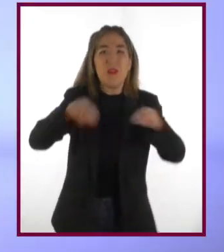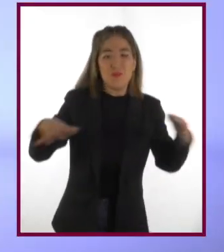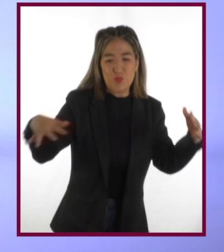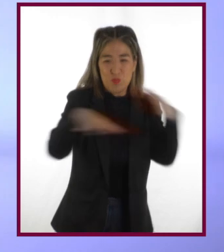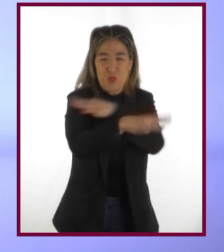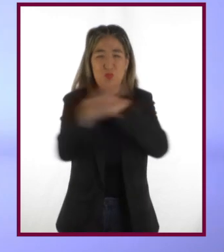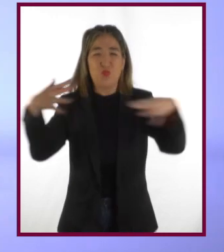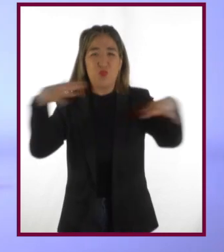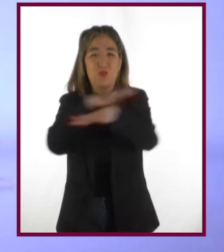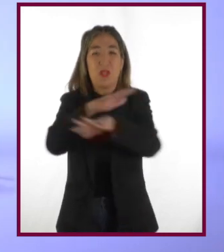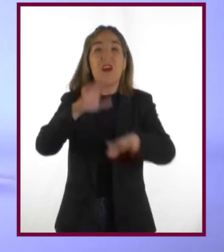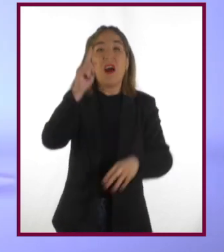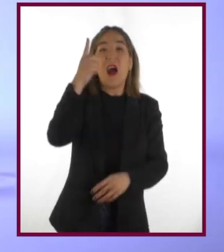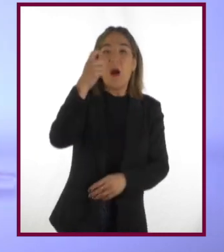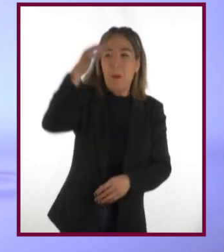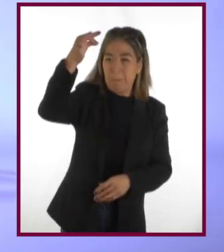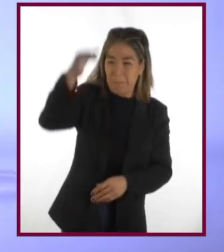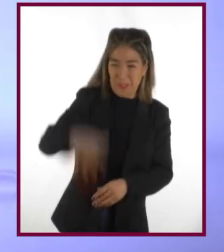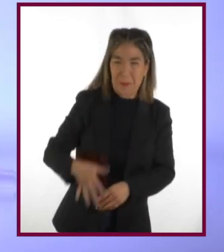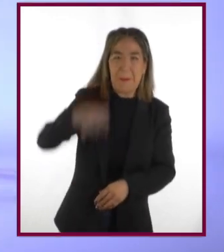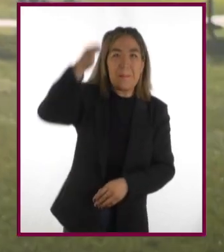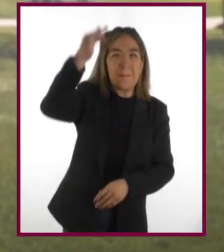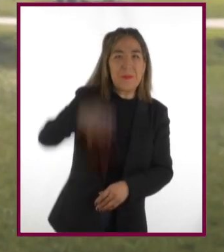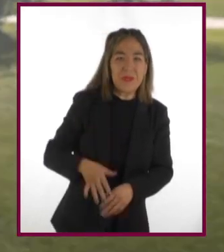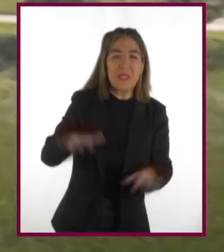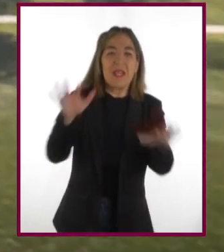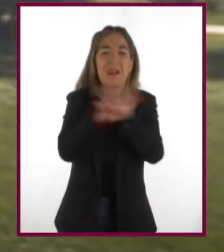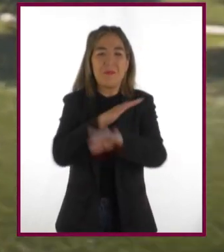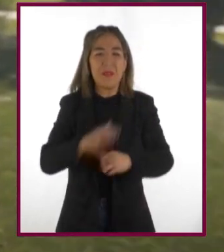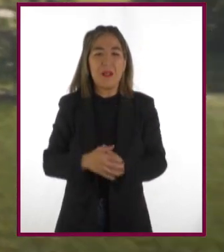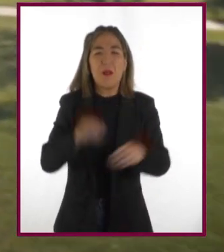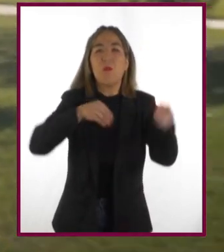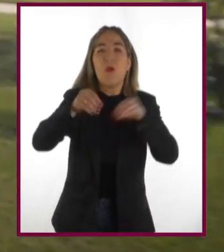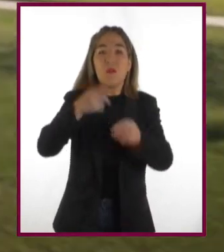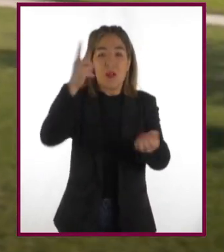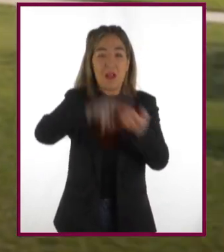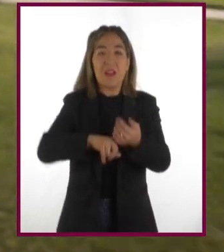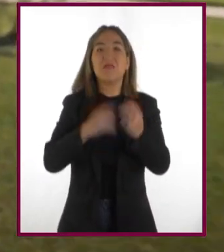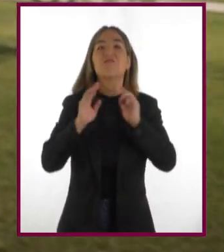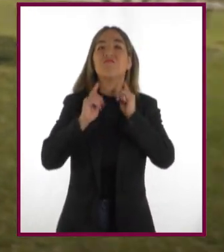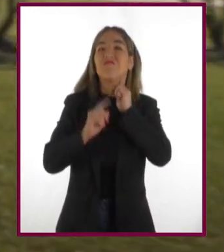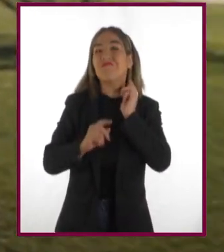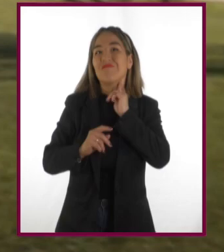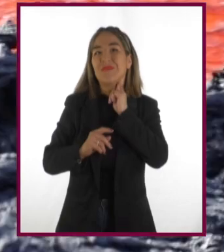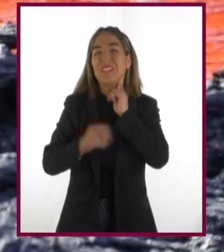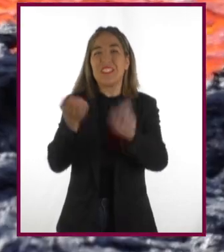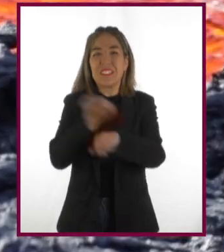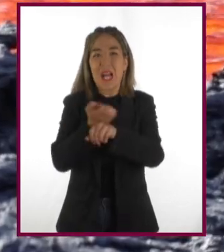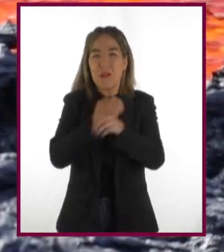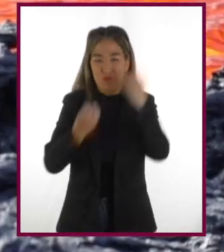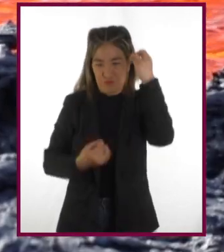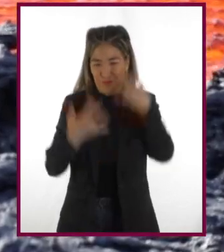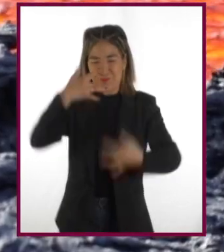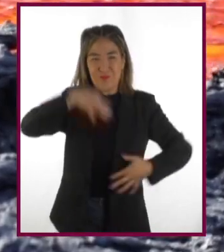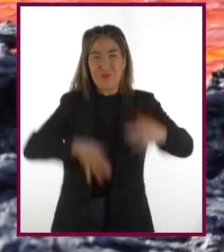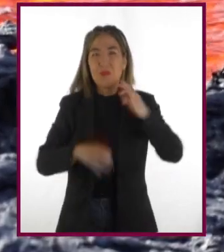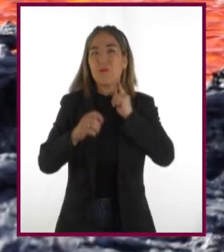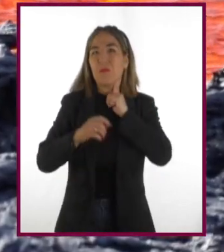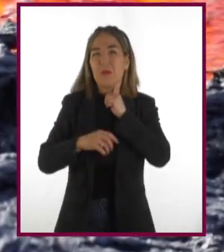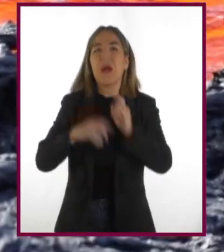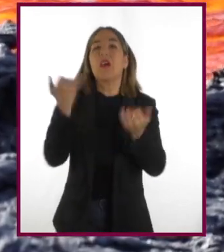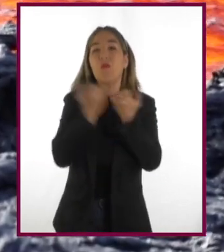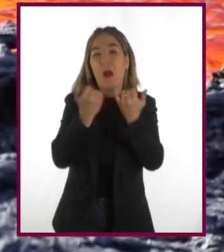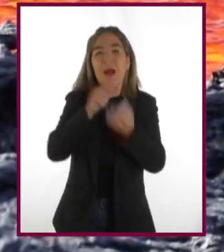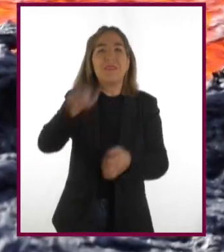El efecto de una gota cayendo al agua. El movimiento de la sangre en el cuello o el trayecto de la lava